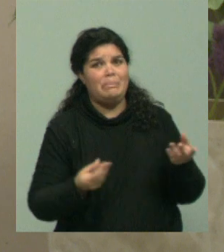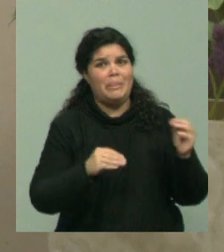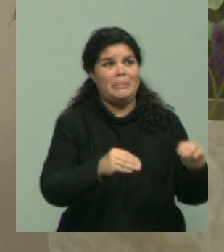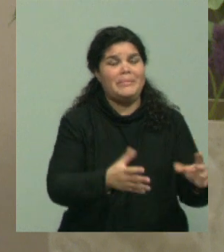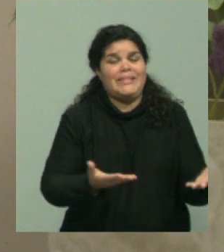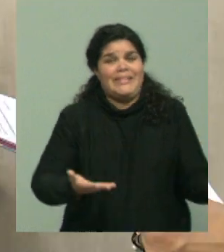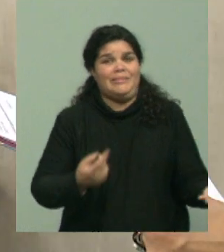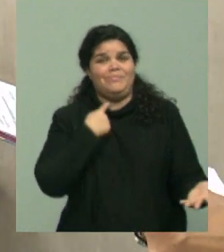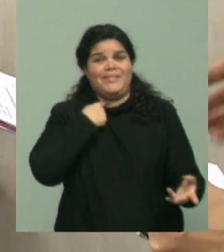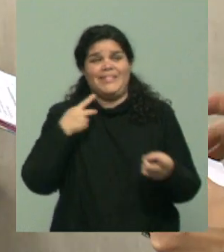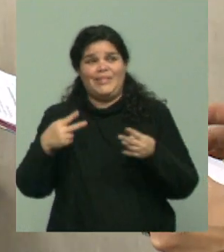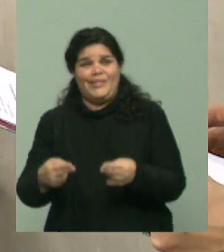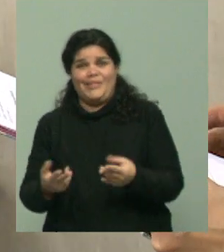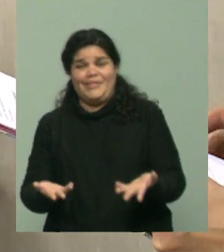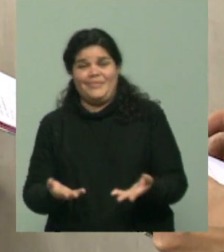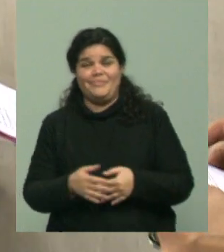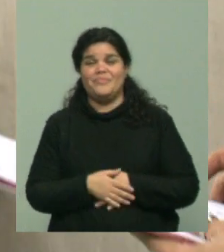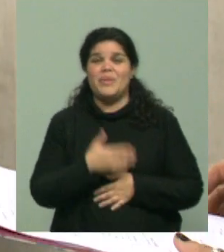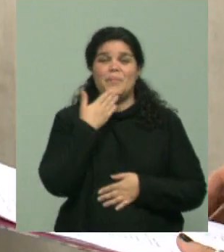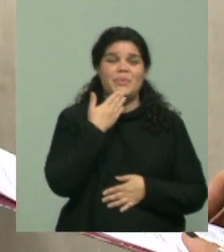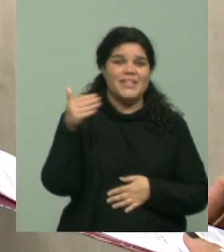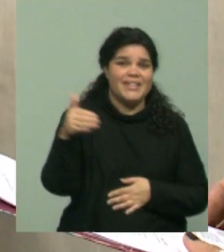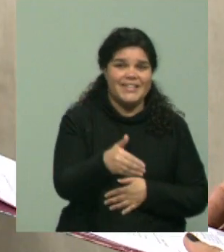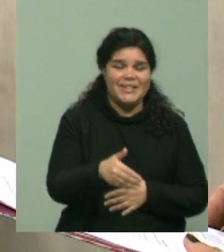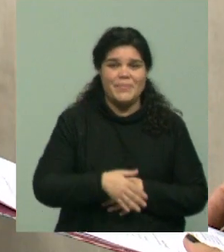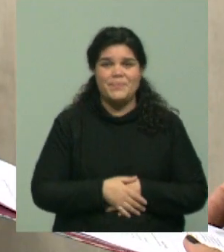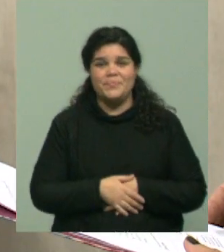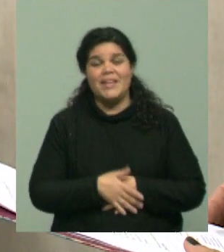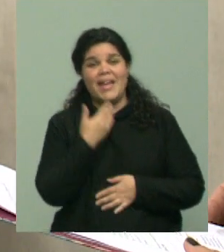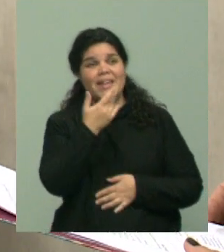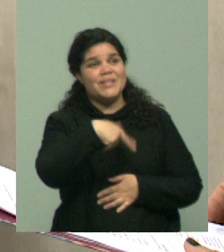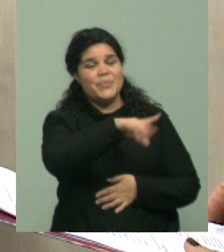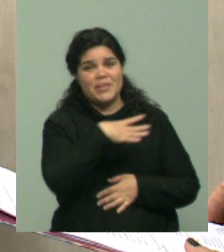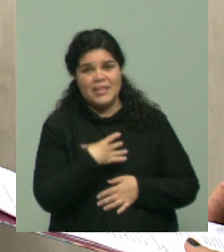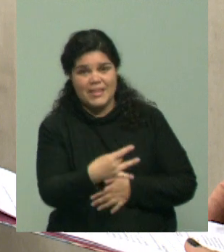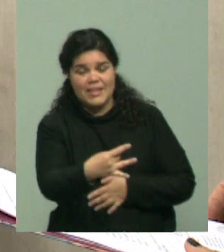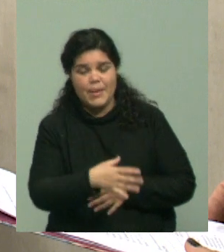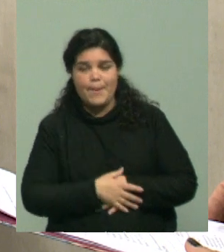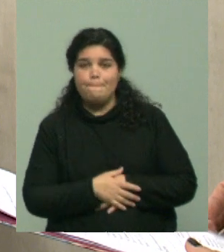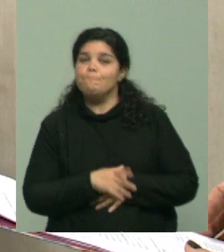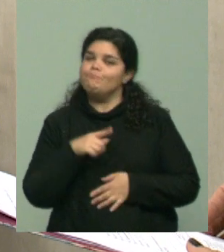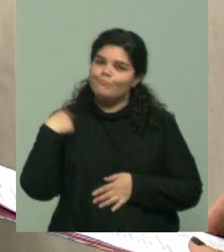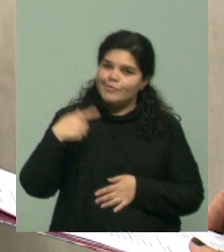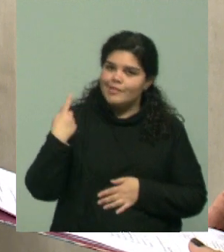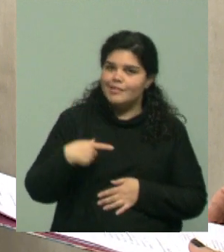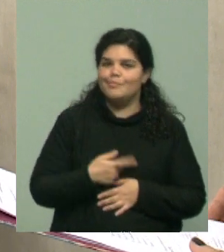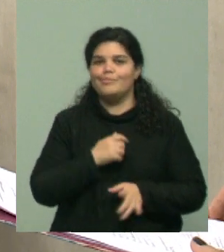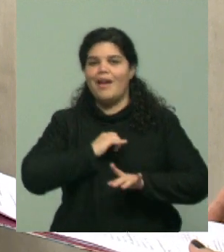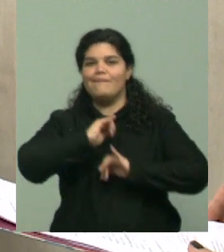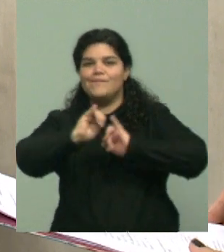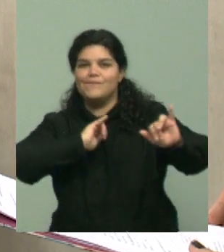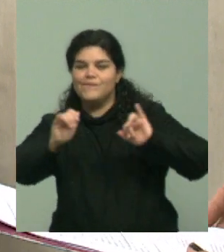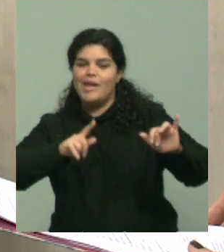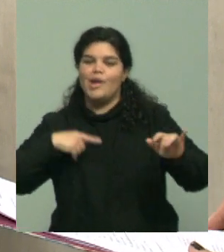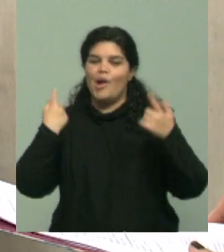Muchas gracias por venir. Bueno, gracias a ustedes por invitarnos. Y bueno, siempre vamos a estar dándonos una vueltita para ir para informando lo que